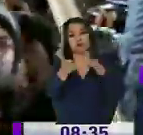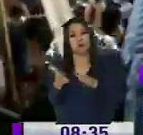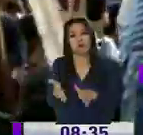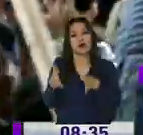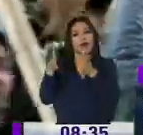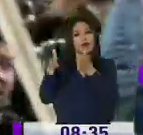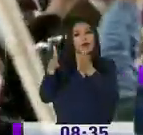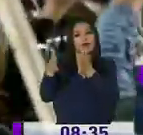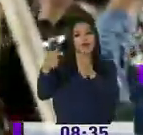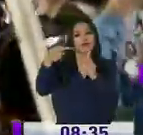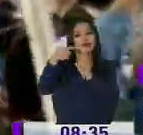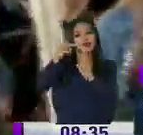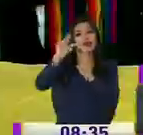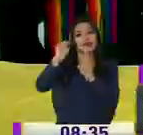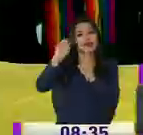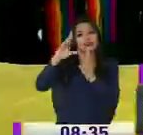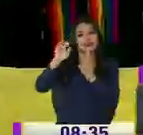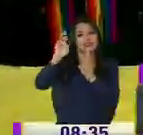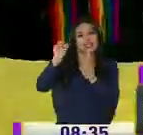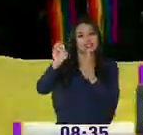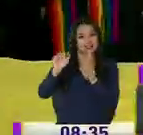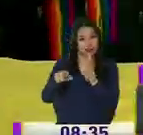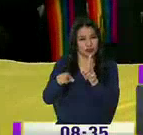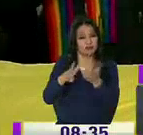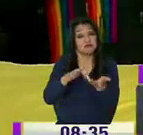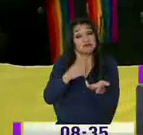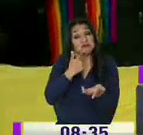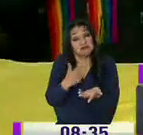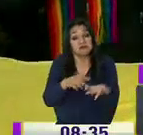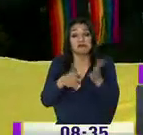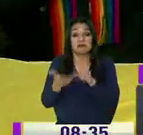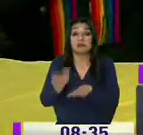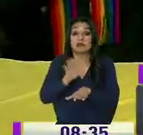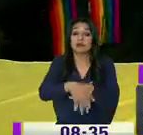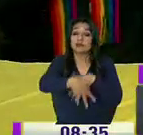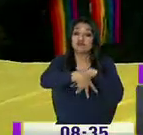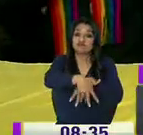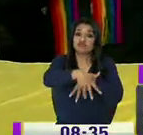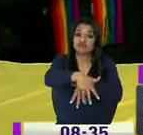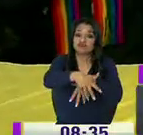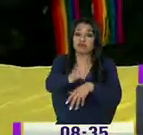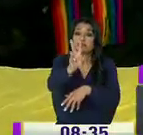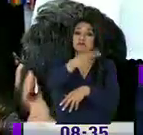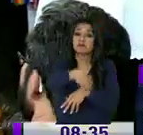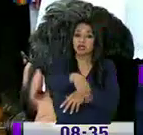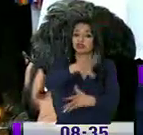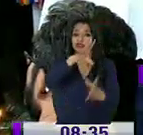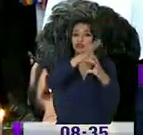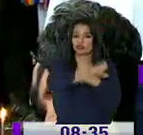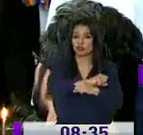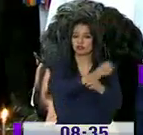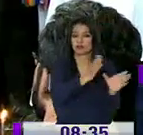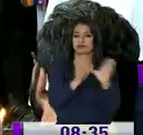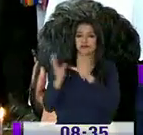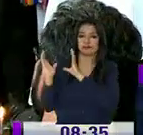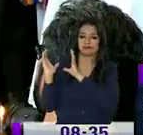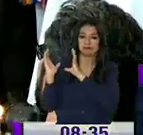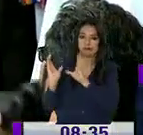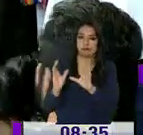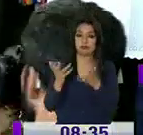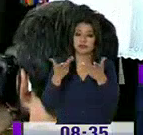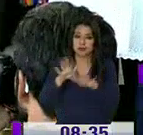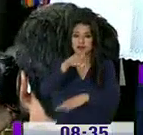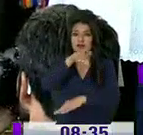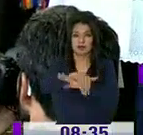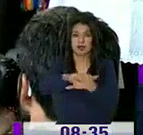de Inocencio Takumi, quien aparentemente habría fallecido en las protestas la noche del miércoles, y en horas de la tarde se desarrolló